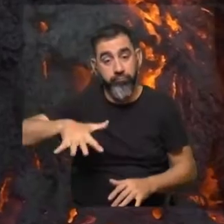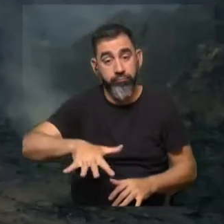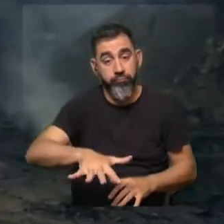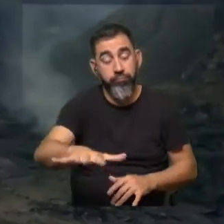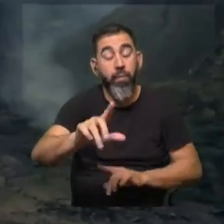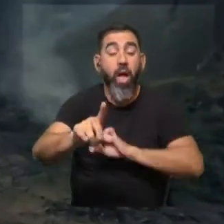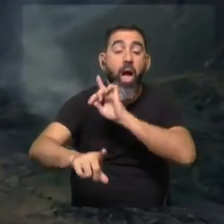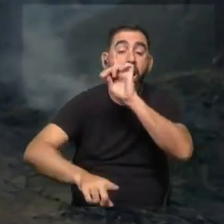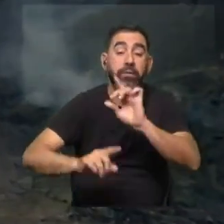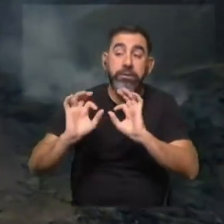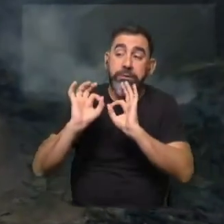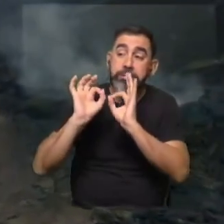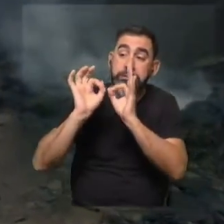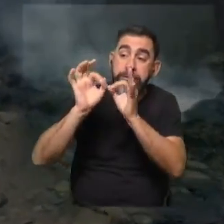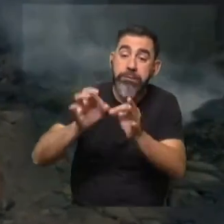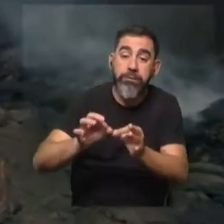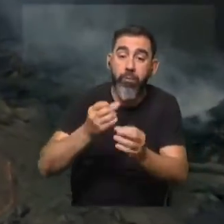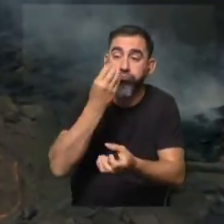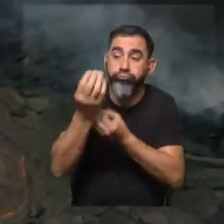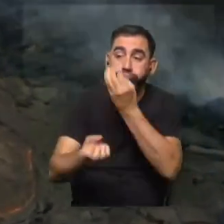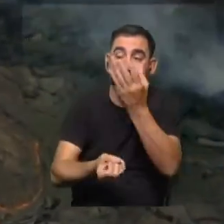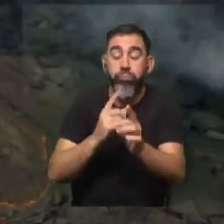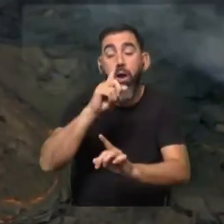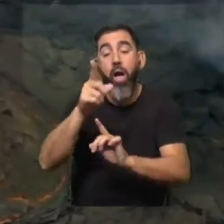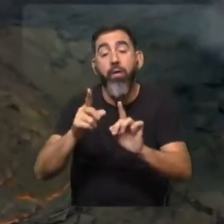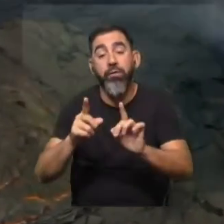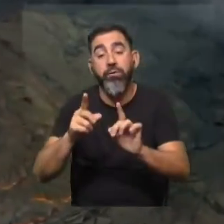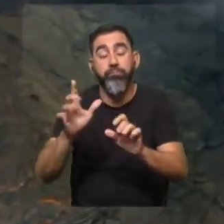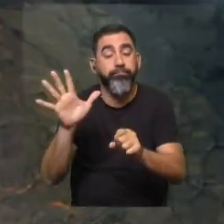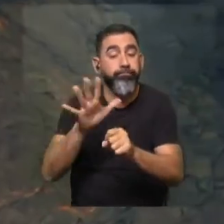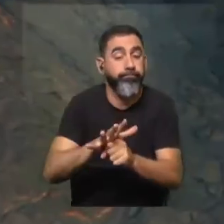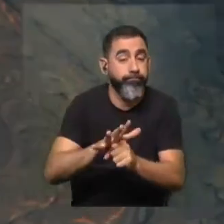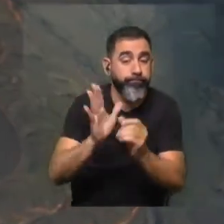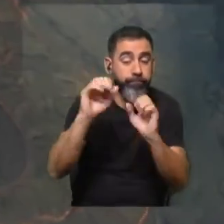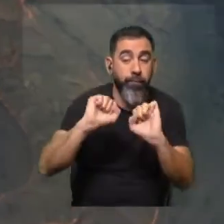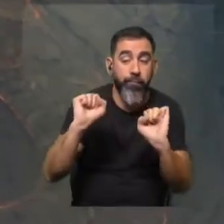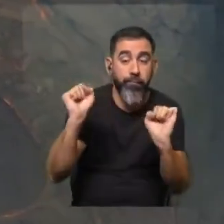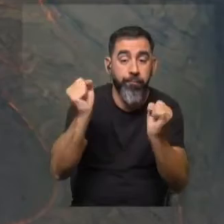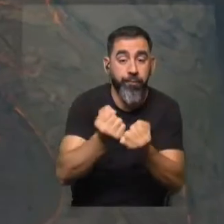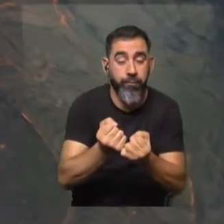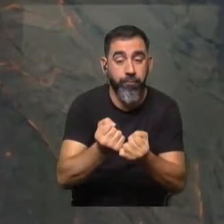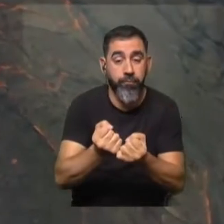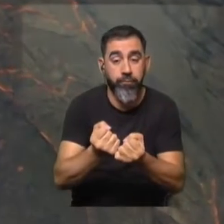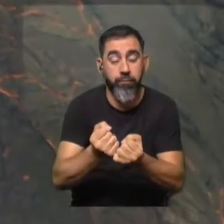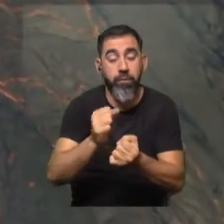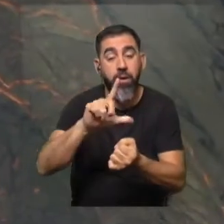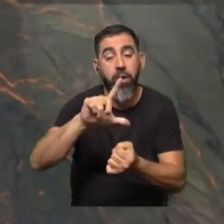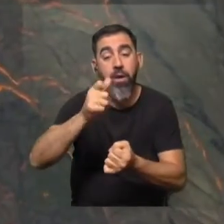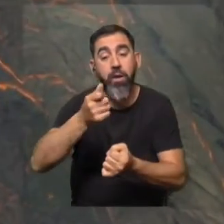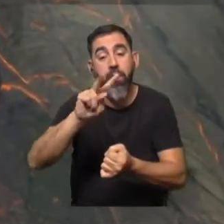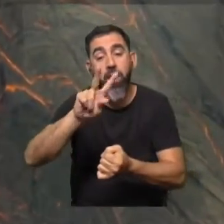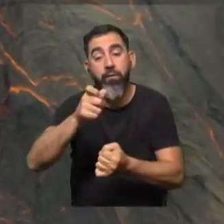a veces llegan a la atmósfera y burbujean, digamos, y otras veces se quedan atrapados ahí cuando se enfría la lava. Cuando la lava